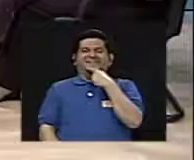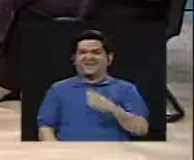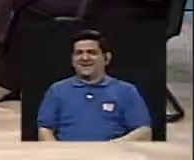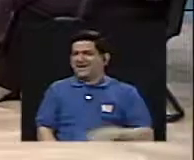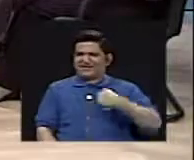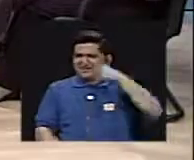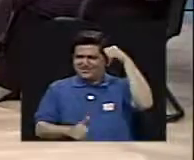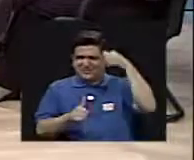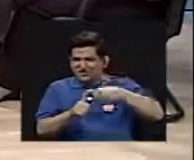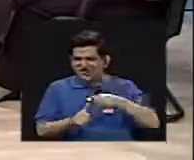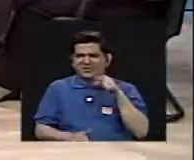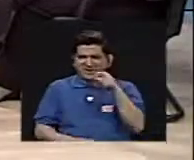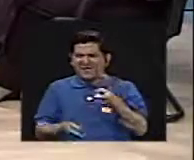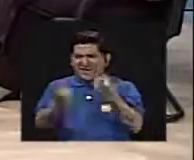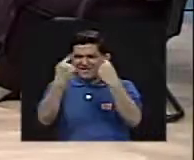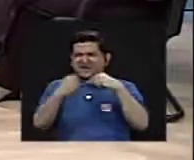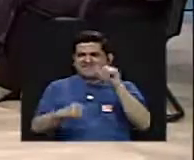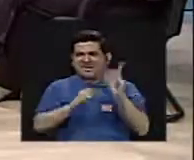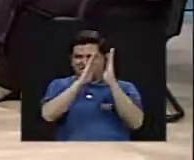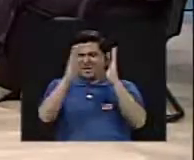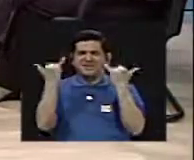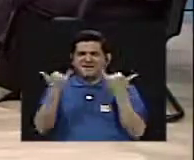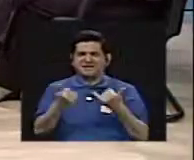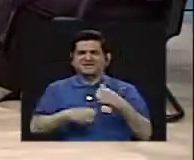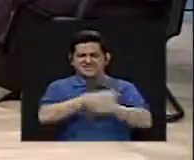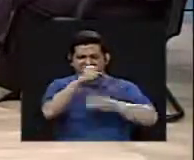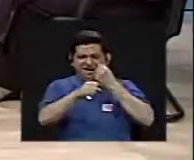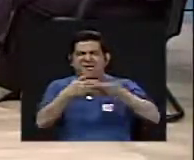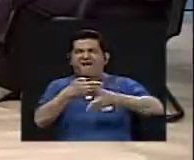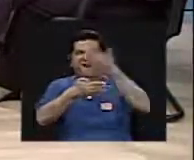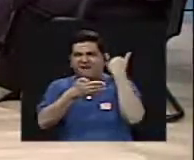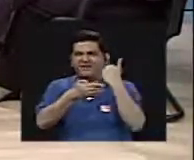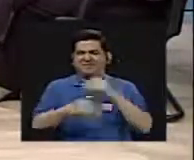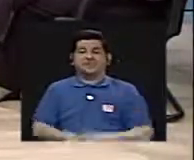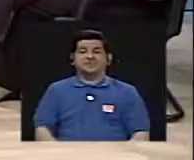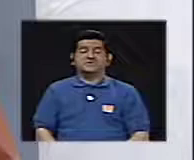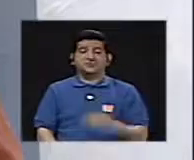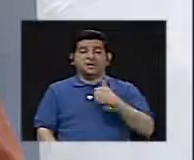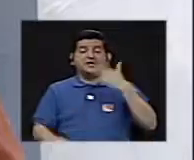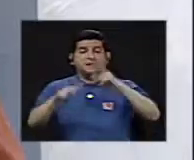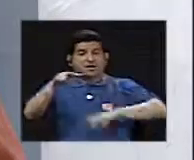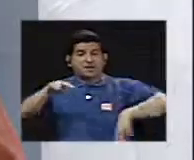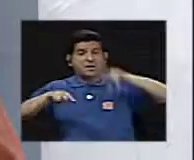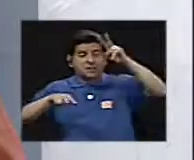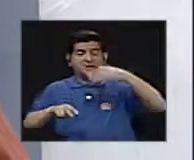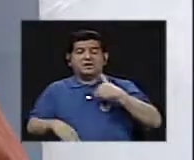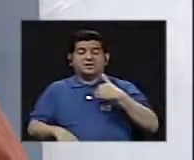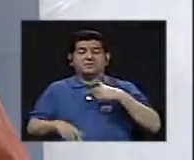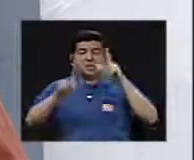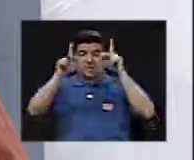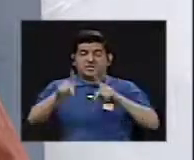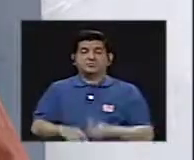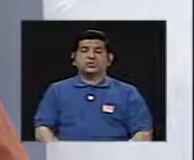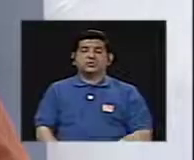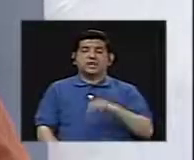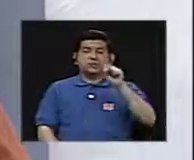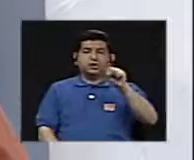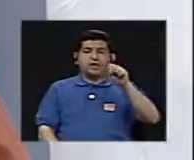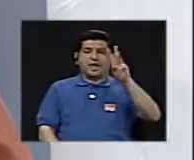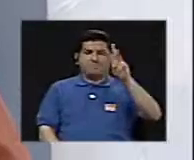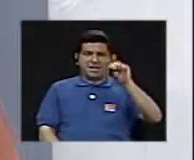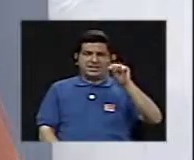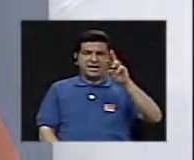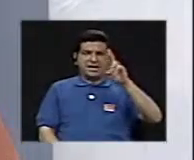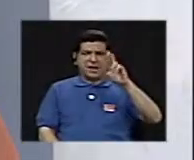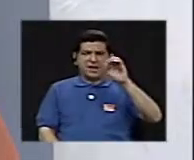Por eso no me recordaba que había estado en una cinemateca hace ya varios años. Y por ejemplo, tenemos la ventaja de tener una figura como Sonia Mayela Rodríguez,